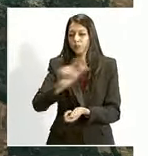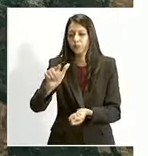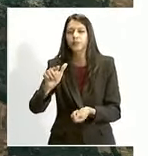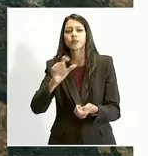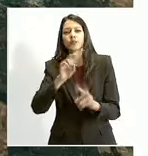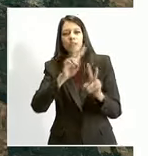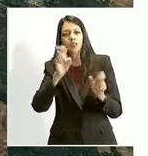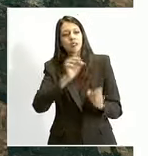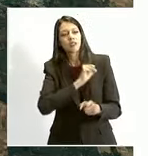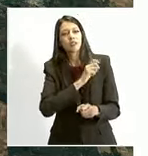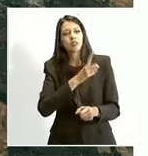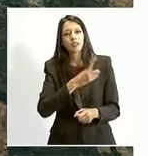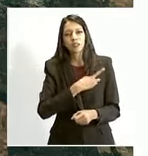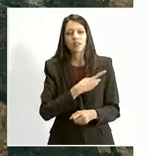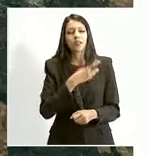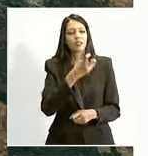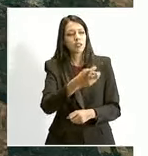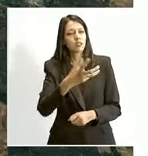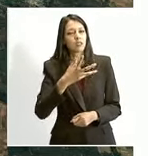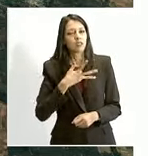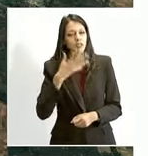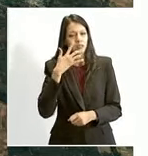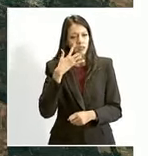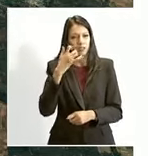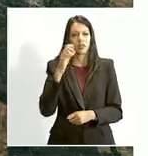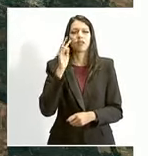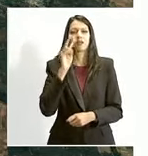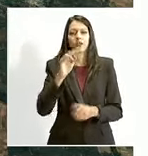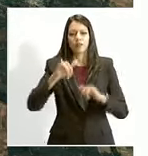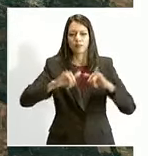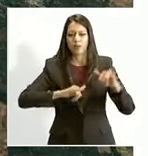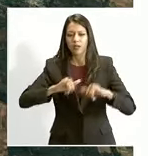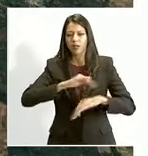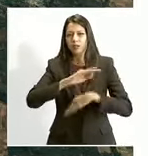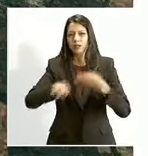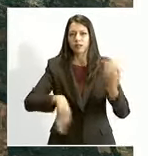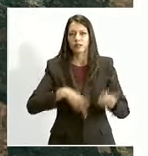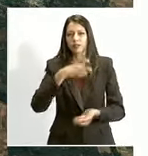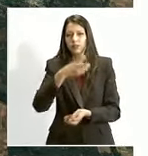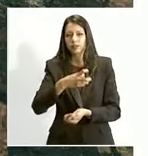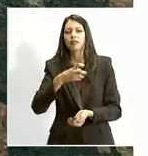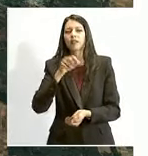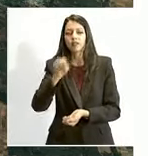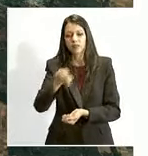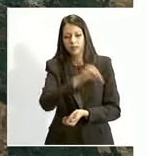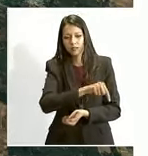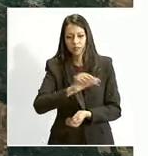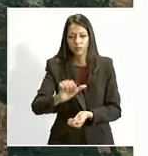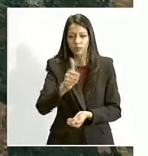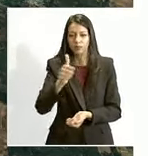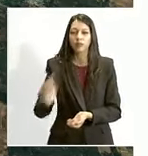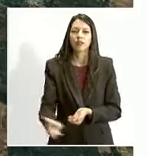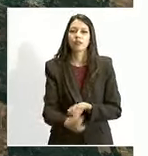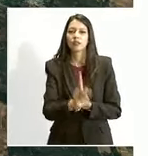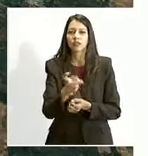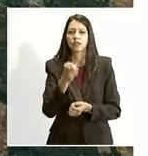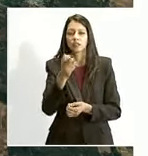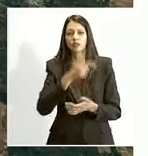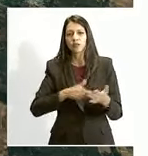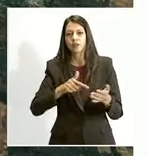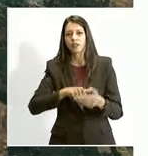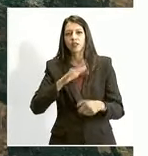aquí están Es raro que veamos en un mapa toda esta distribución de la cañada de los 11 pueblos que es uno de los lugares